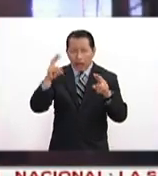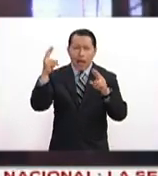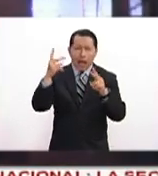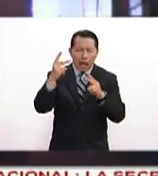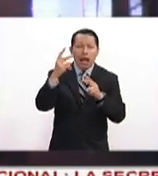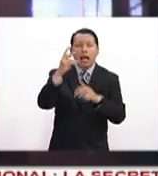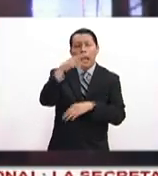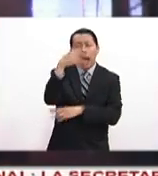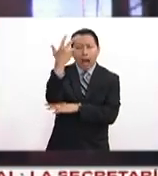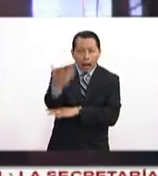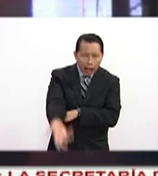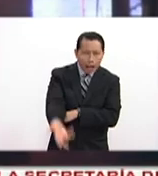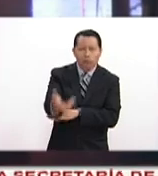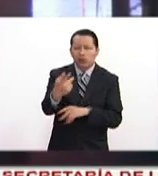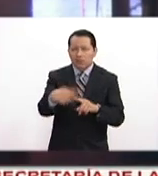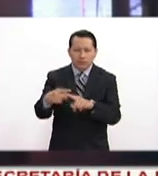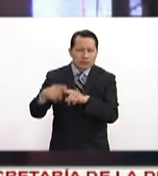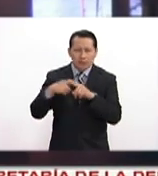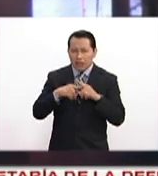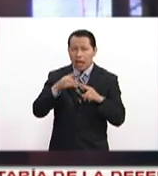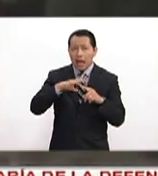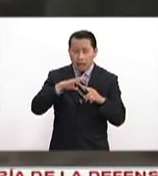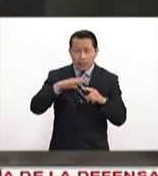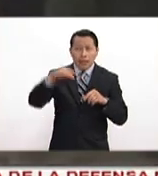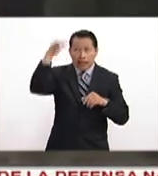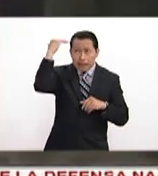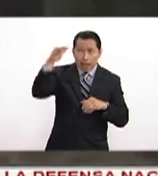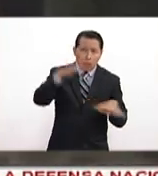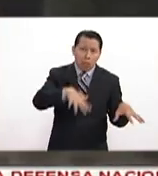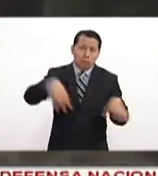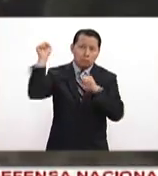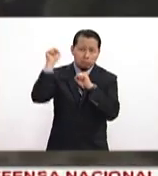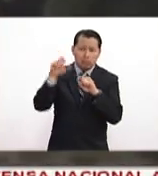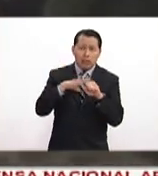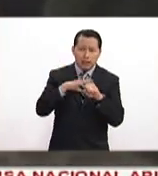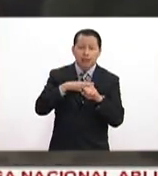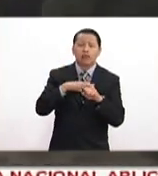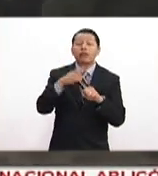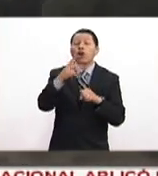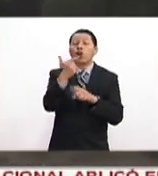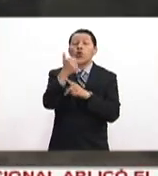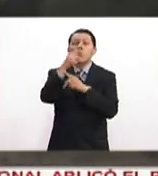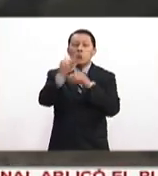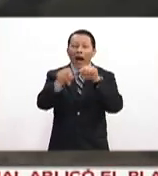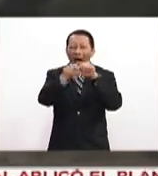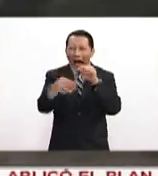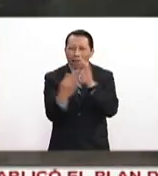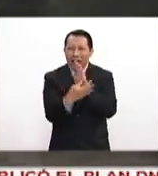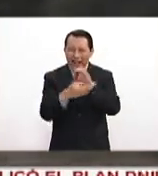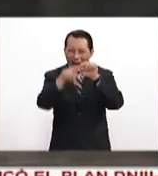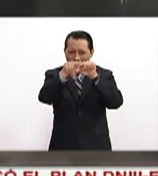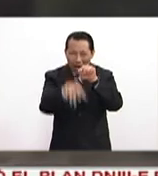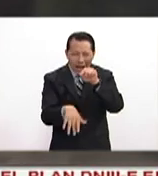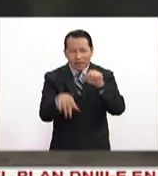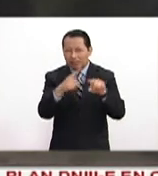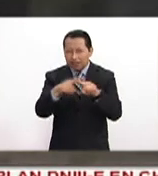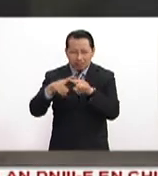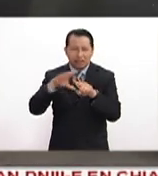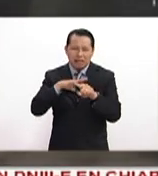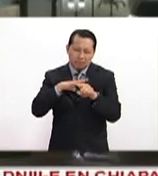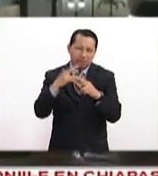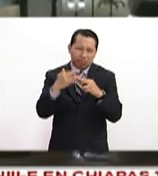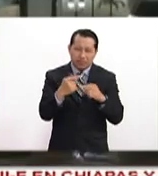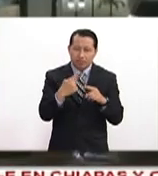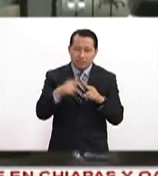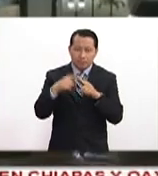y árboles en la calle tirados, algunos techos arrancados, 3 grúas de construcción derribadas y cientos de miles sin electricidad todavía. Pese a